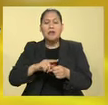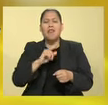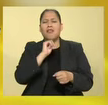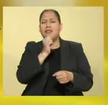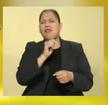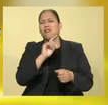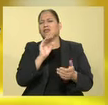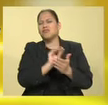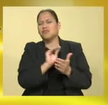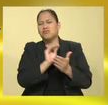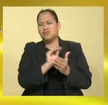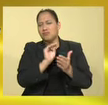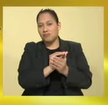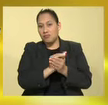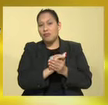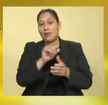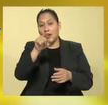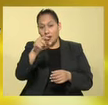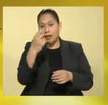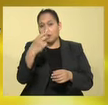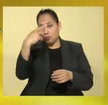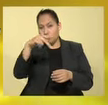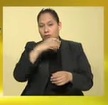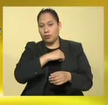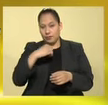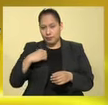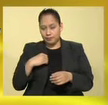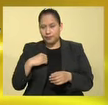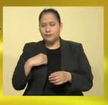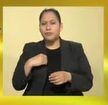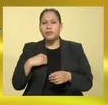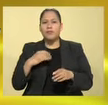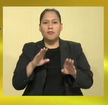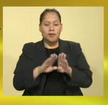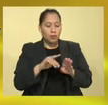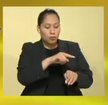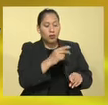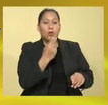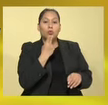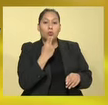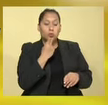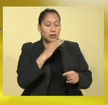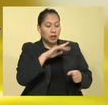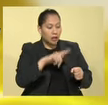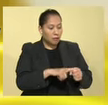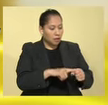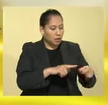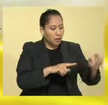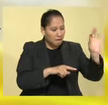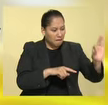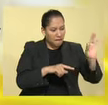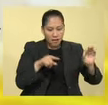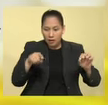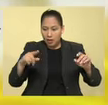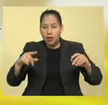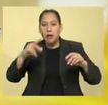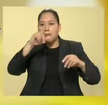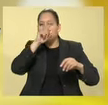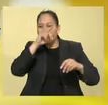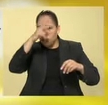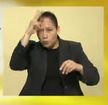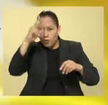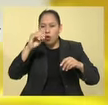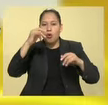estar son nuestras obligaciones as usar a los animales para que se ataquen entre ellos o a